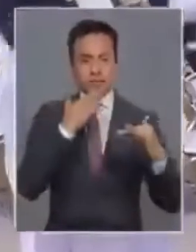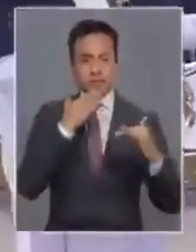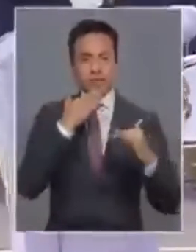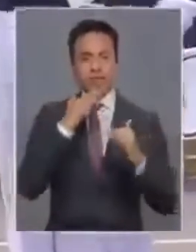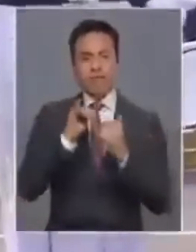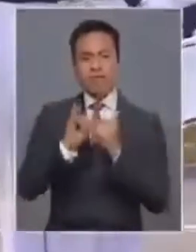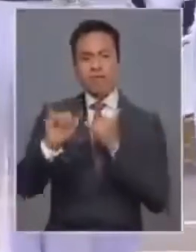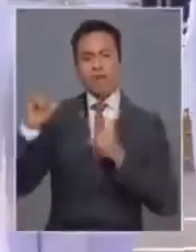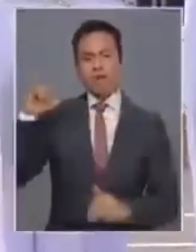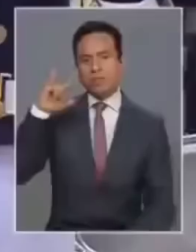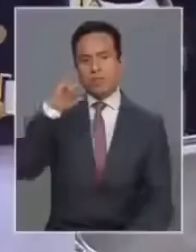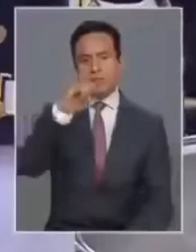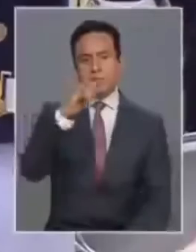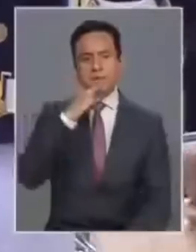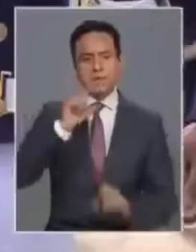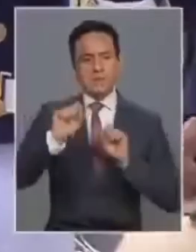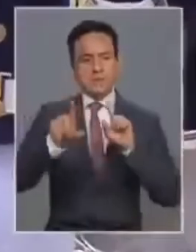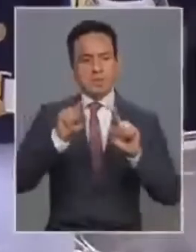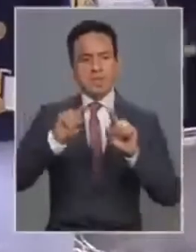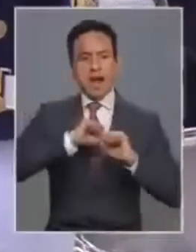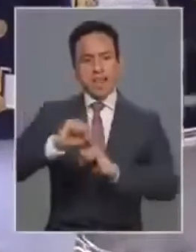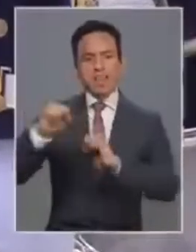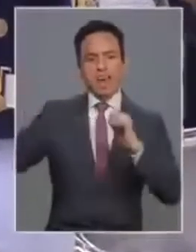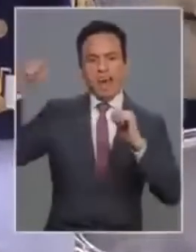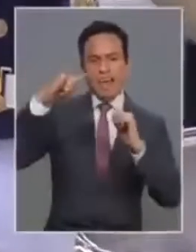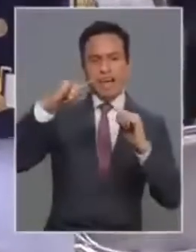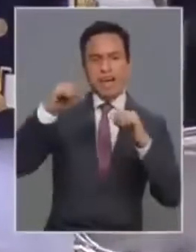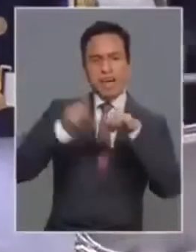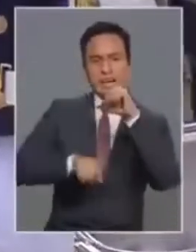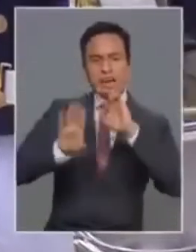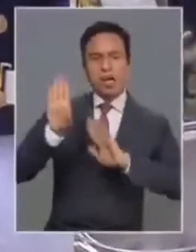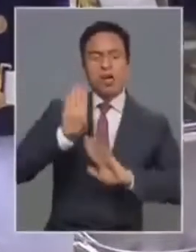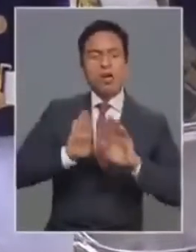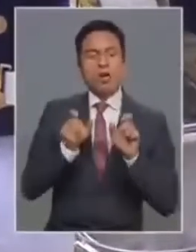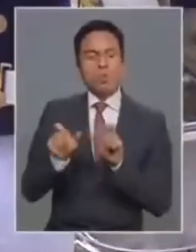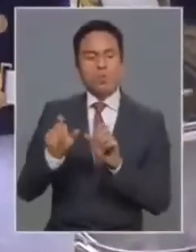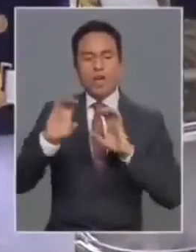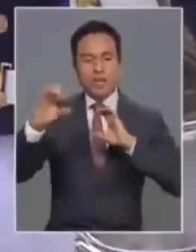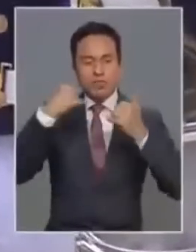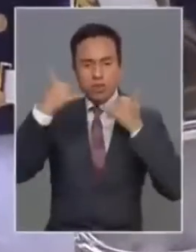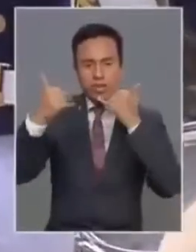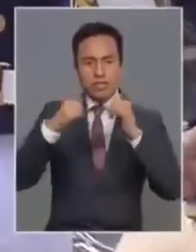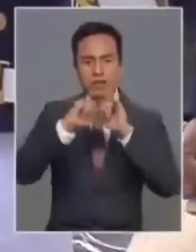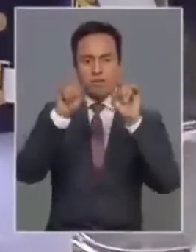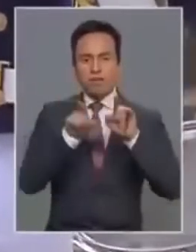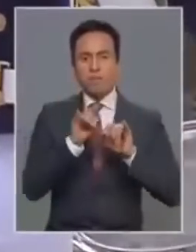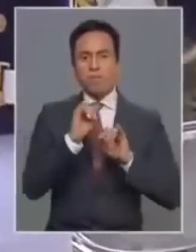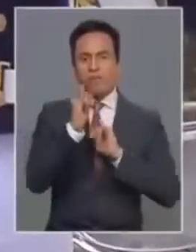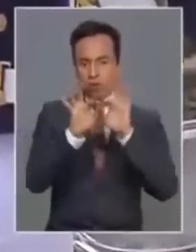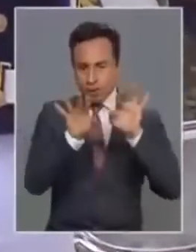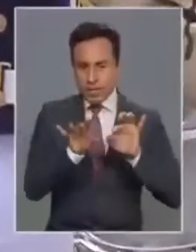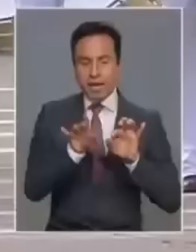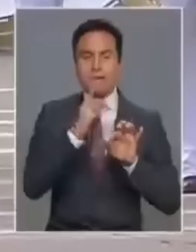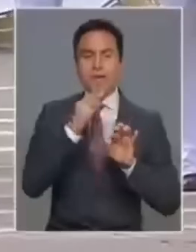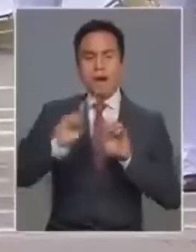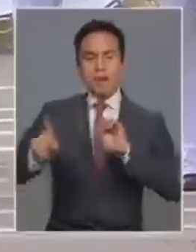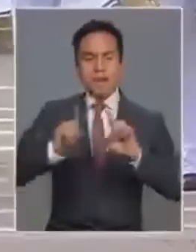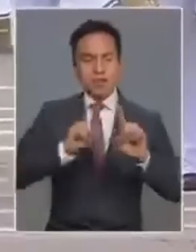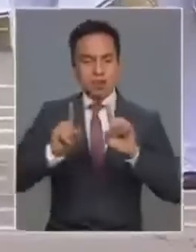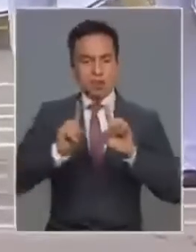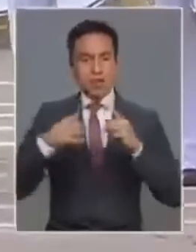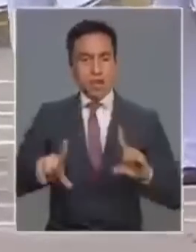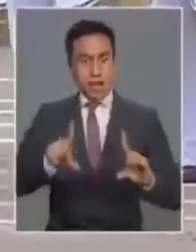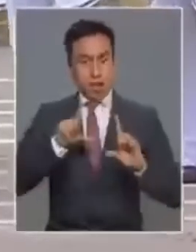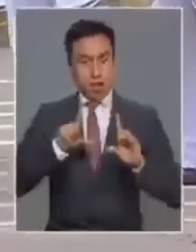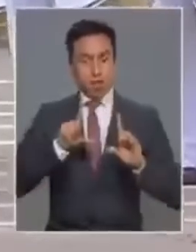ingeniería aeronáutica, defensa antiaérea, telecomunicaciones e informática y administración.